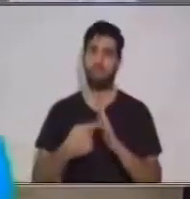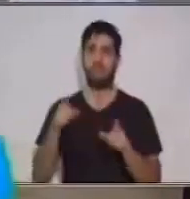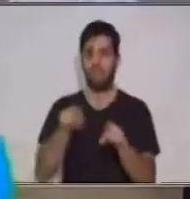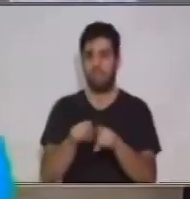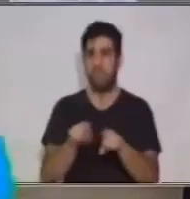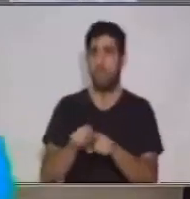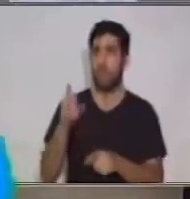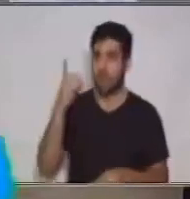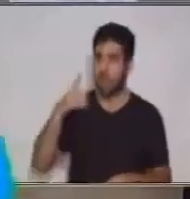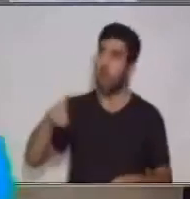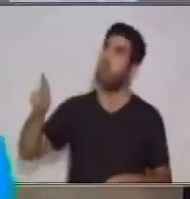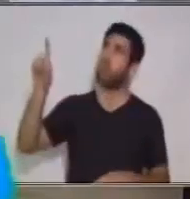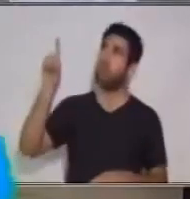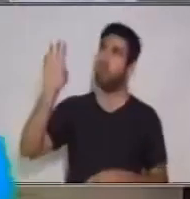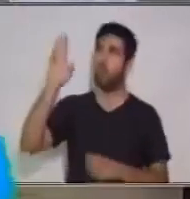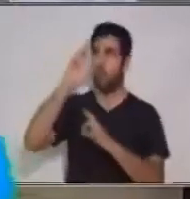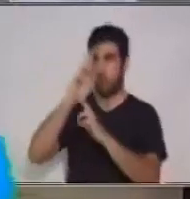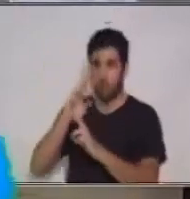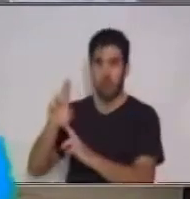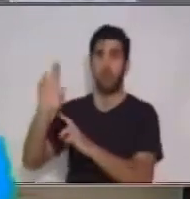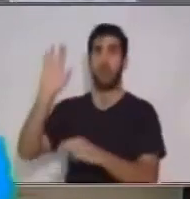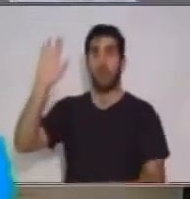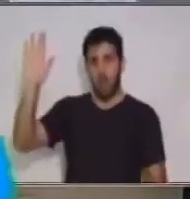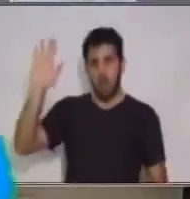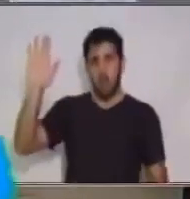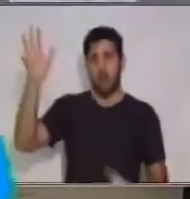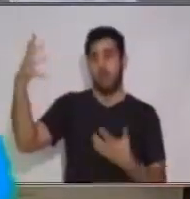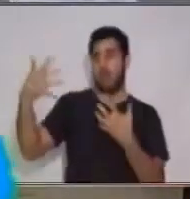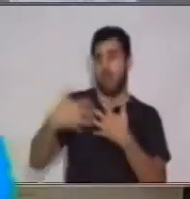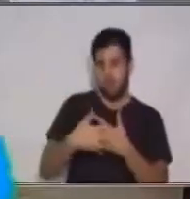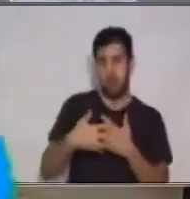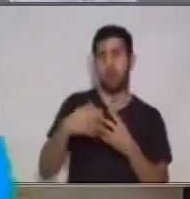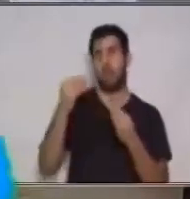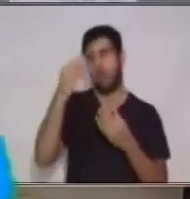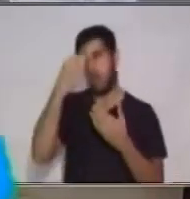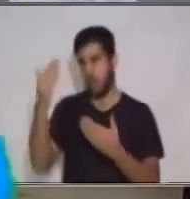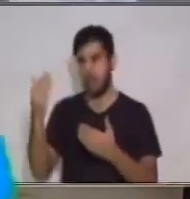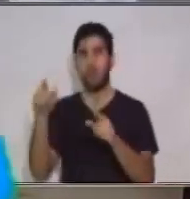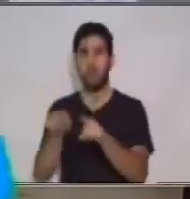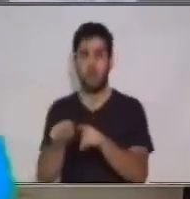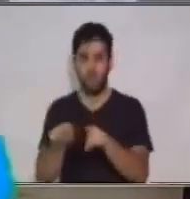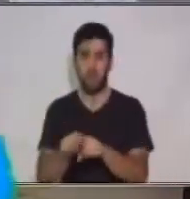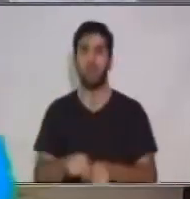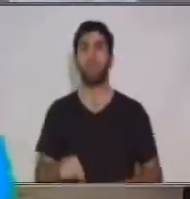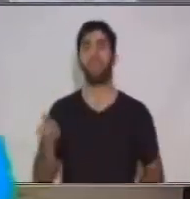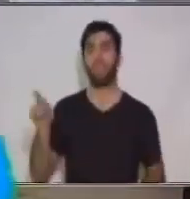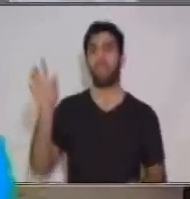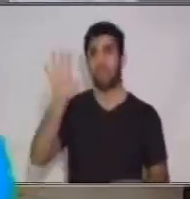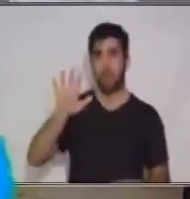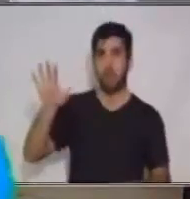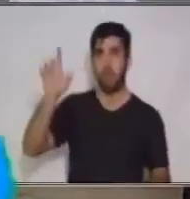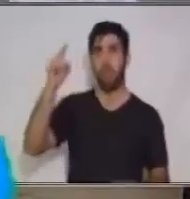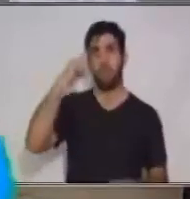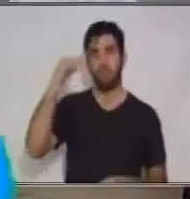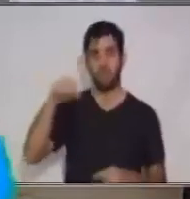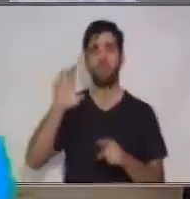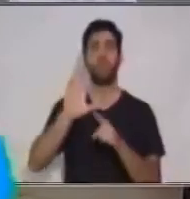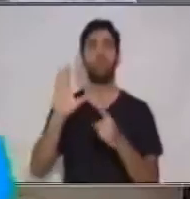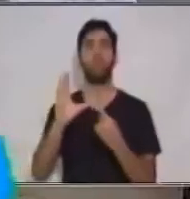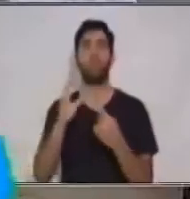dios y pues le rendían tributo en agradecimiento. Ellos consideraban, estas culturas